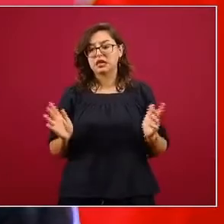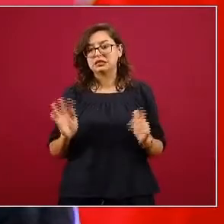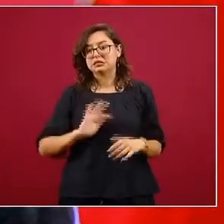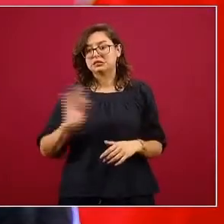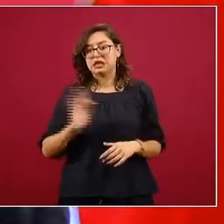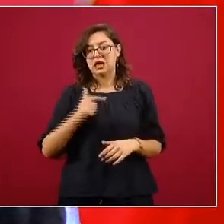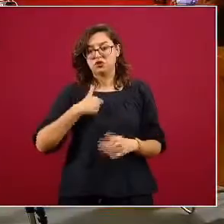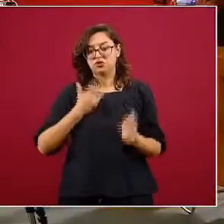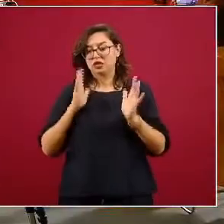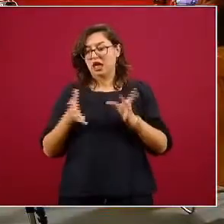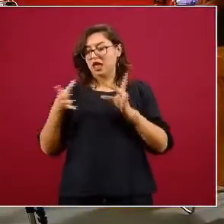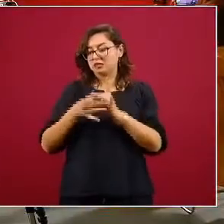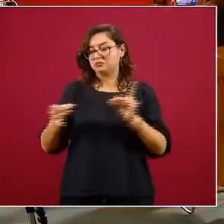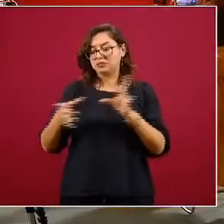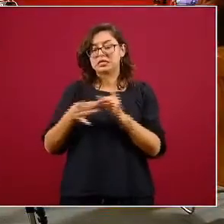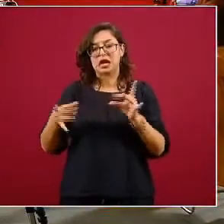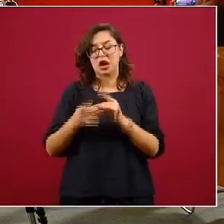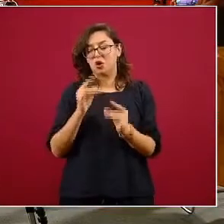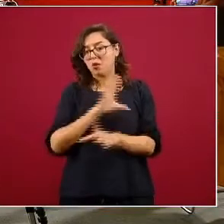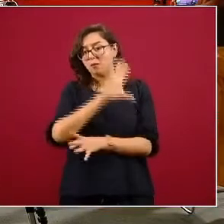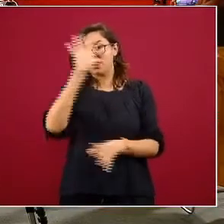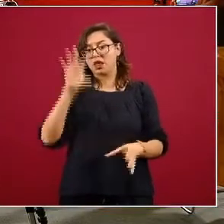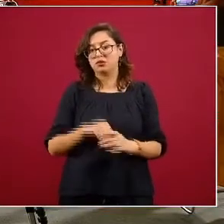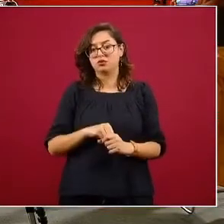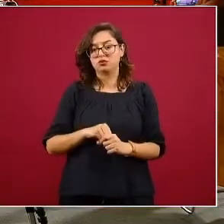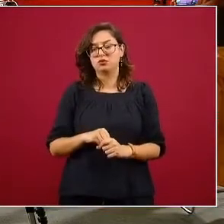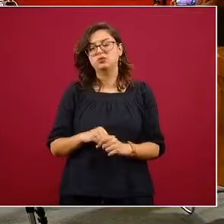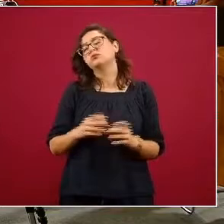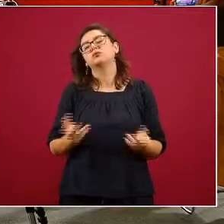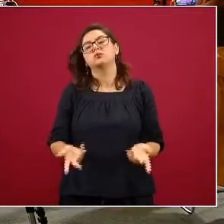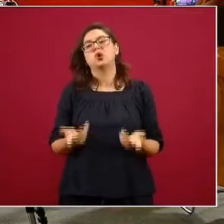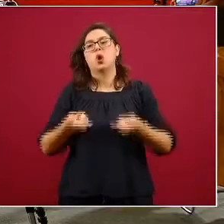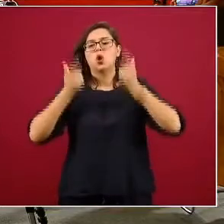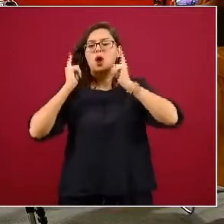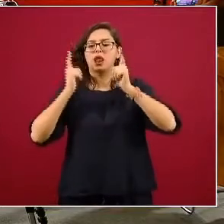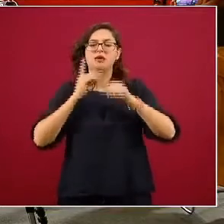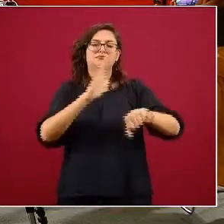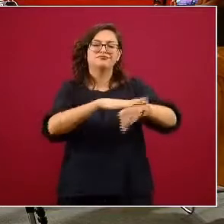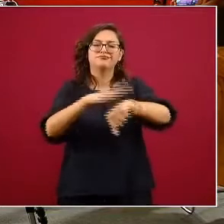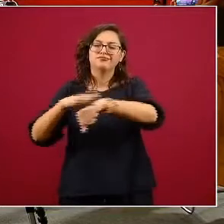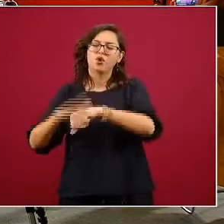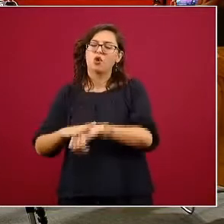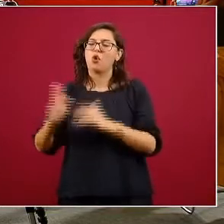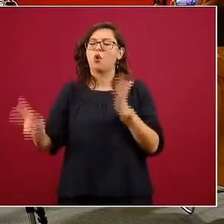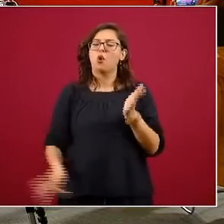ustedes, para que ojalá, y vuelvo a hacer un llamado, tampoco es la primera vez que digo esto,